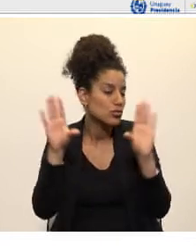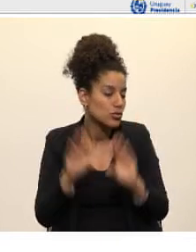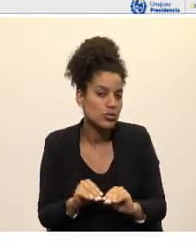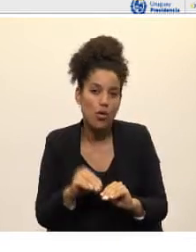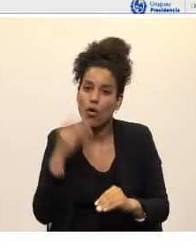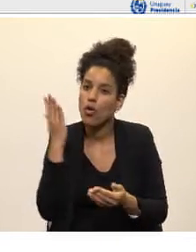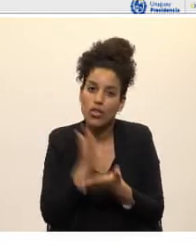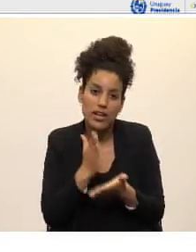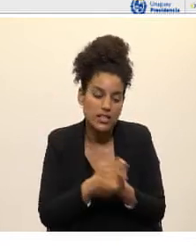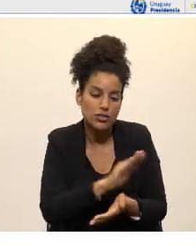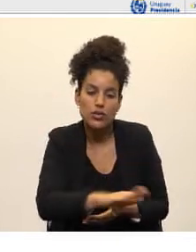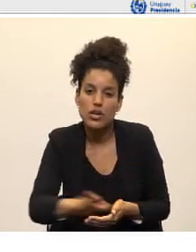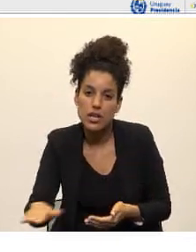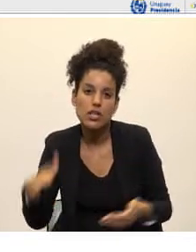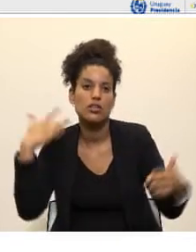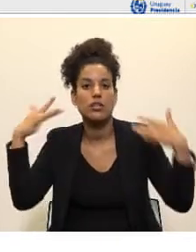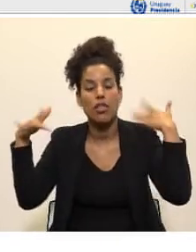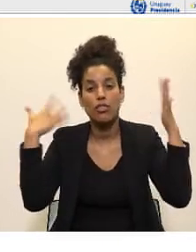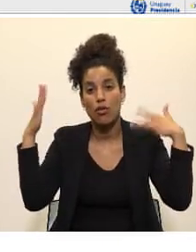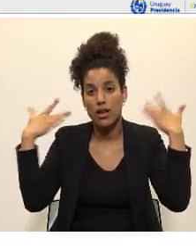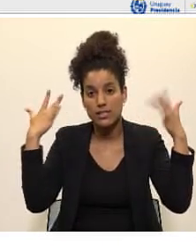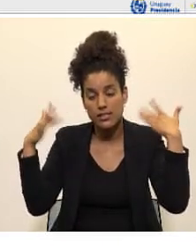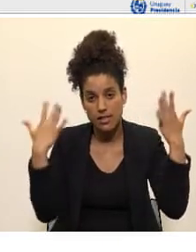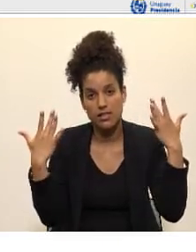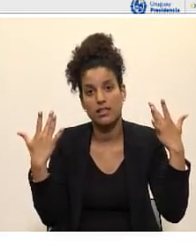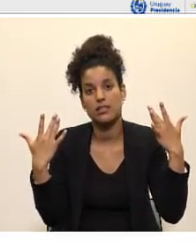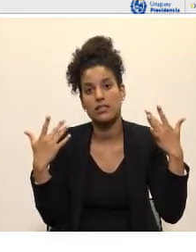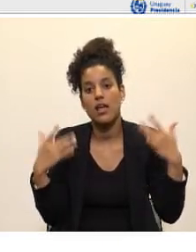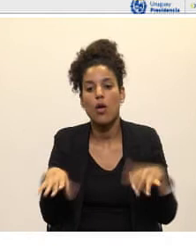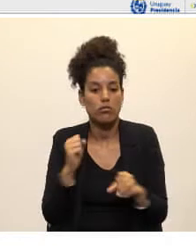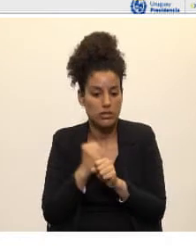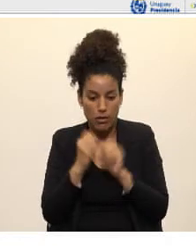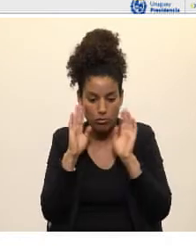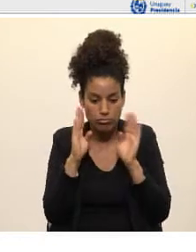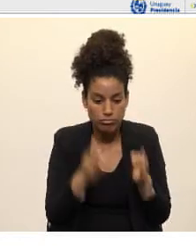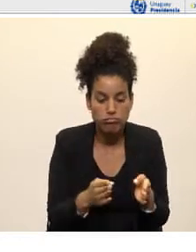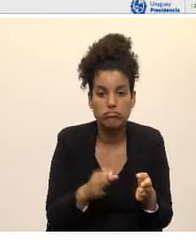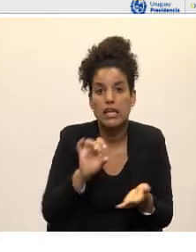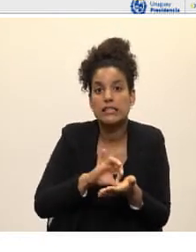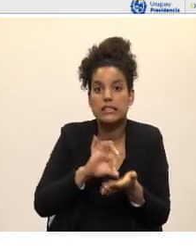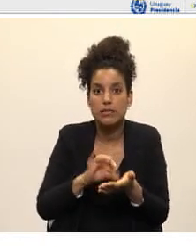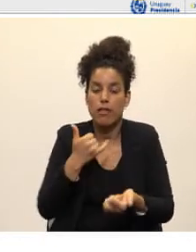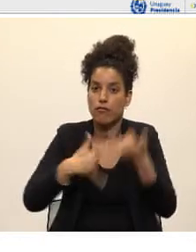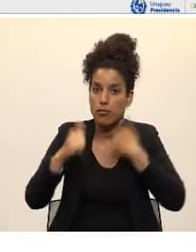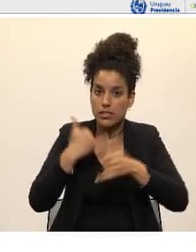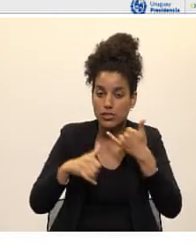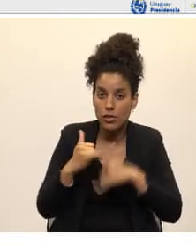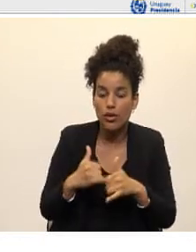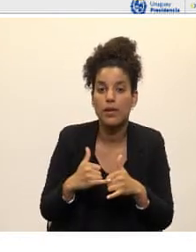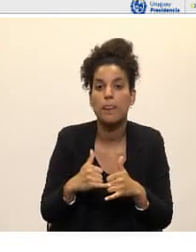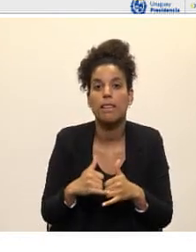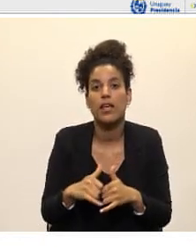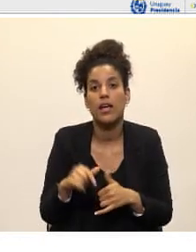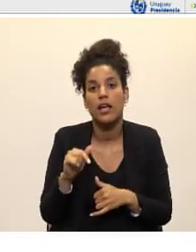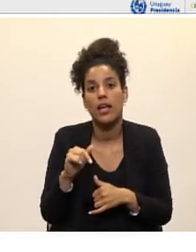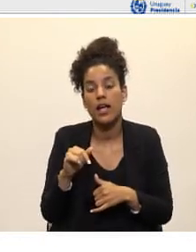los derechos de niños y adolescentes cuando se trabaja con sistemas de información y con datos. Esta es una